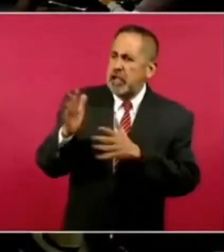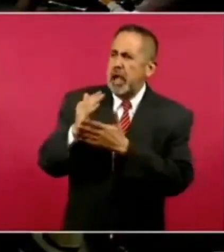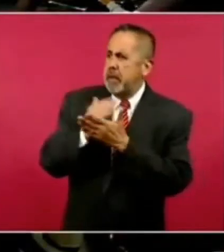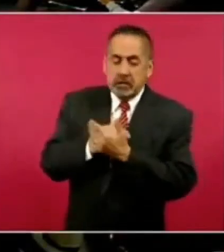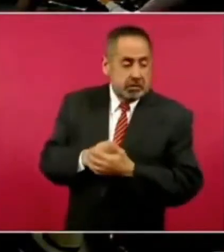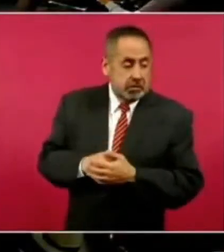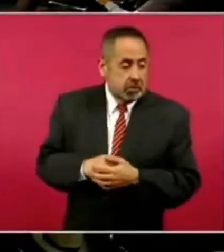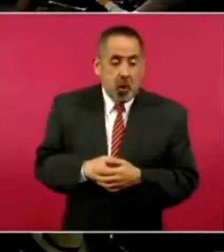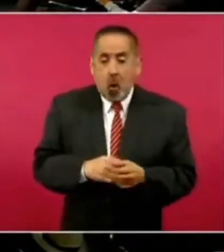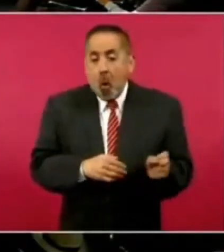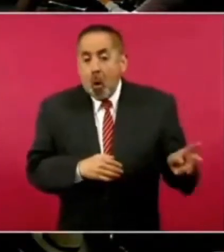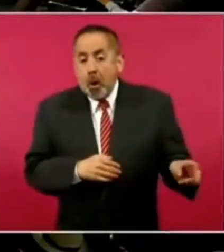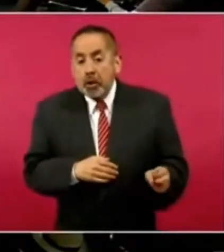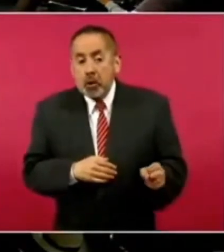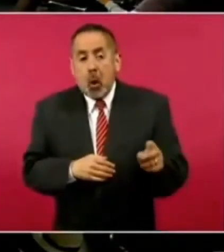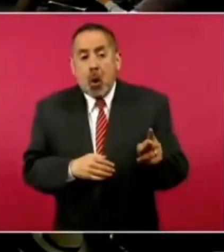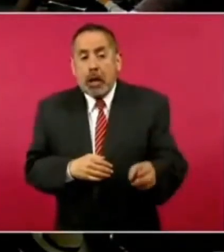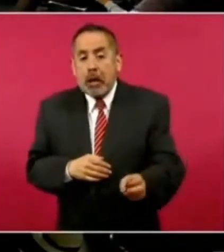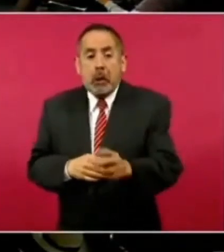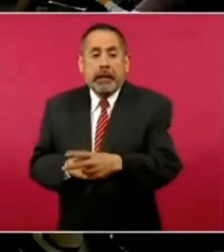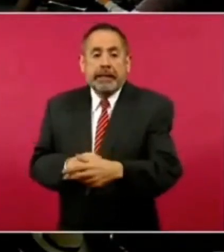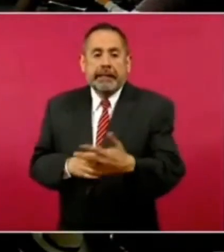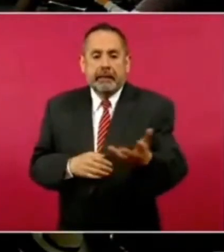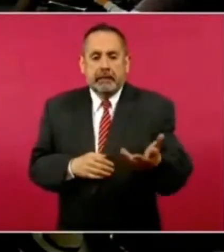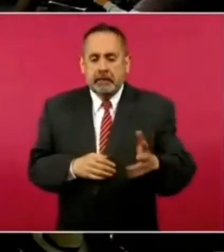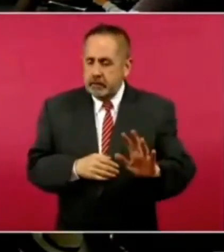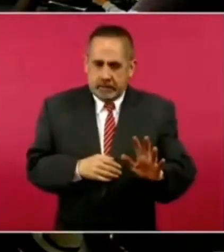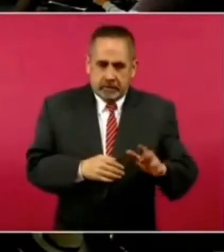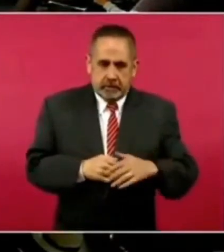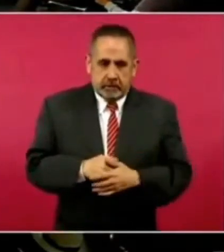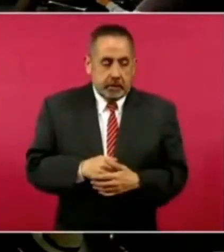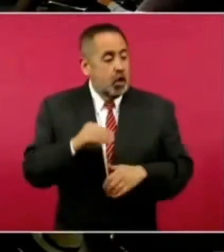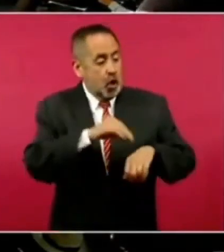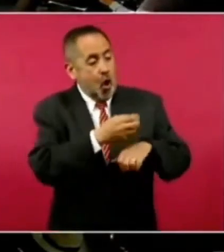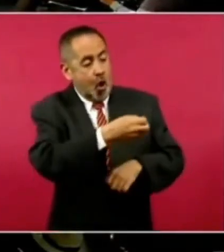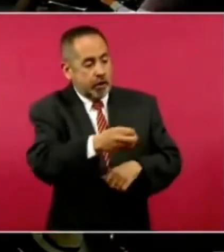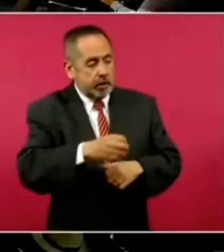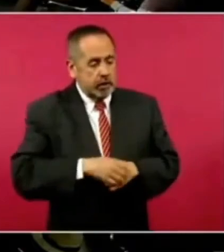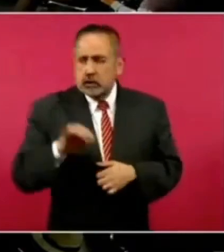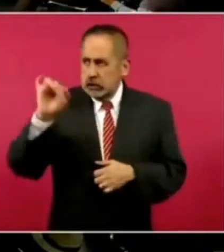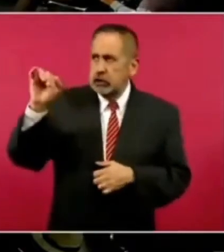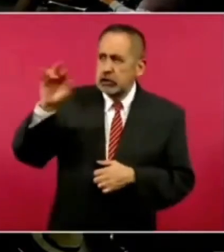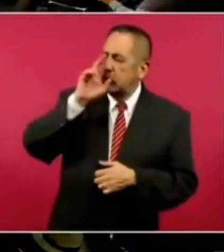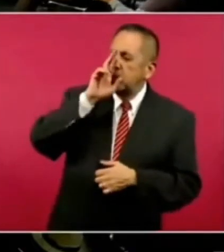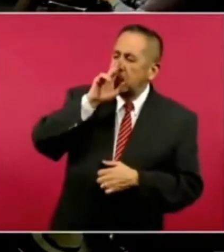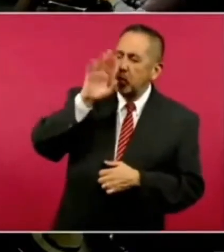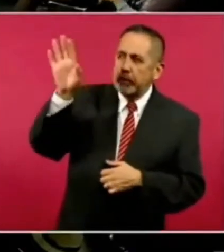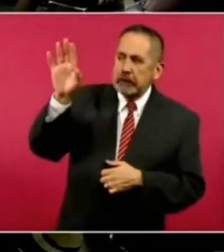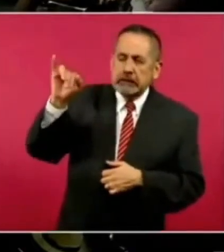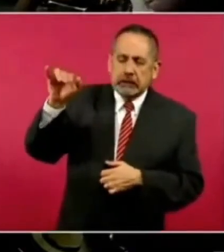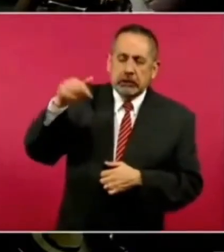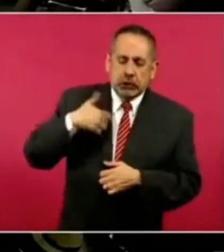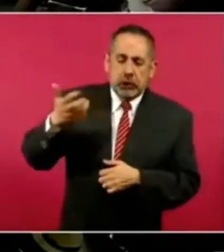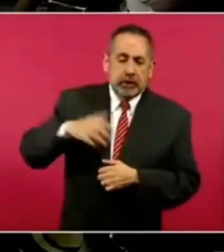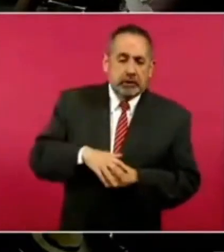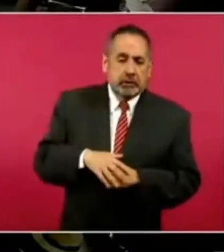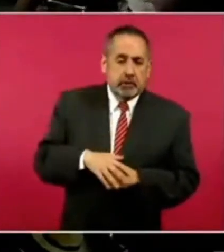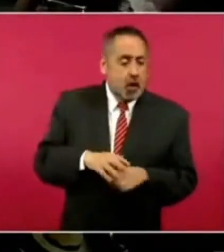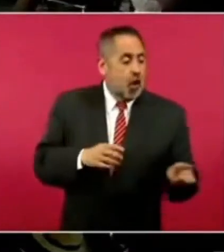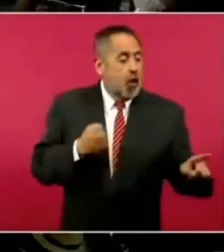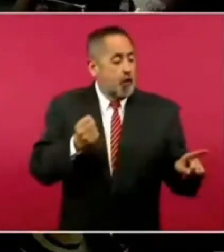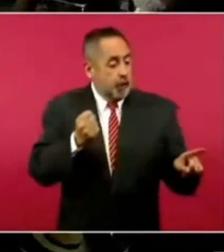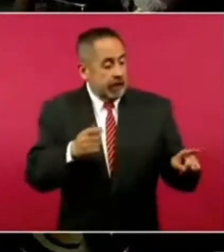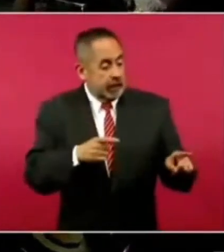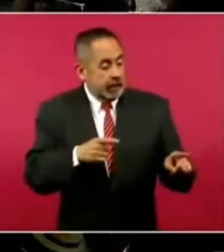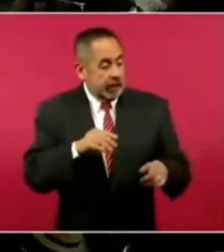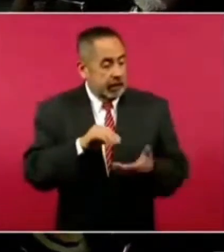por resolverlo. Hay que poner orden, ¿eh? Mano dura. No les vaya a temblar